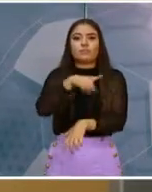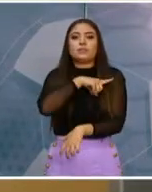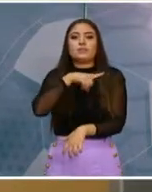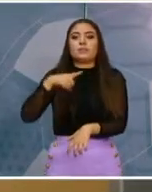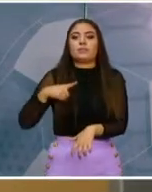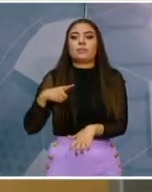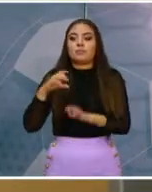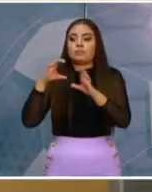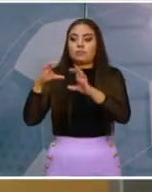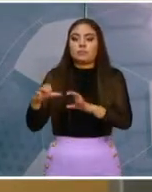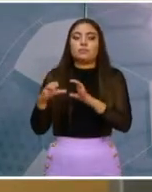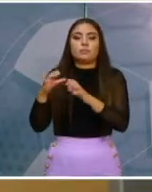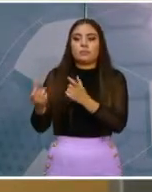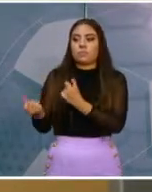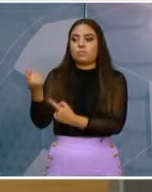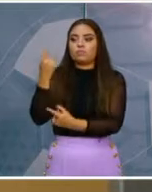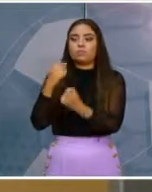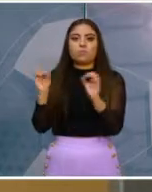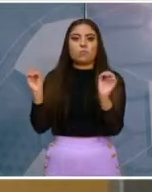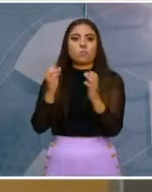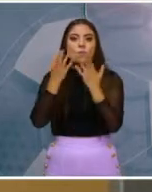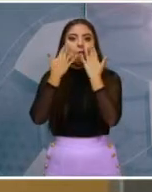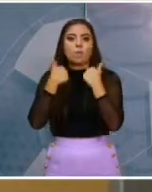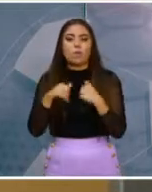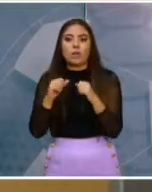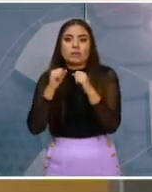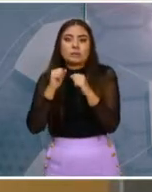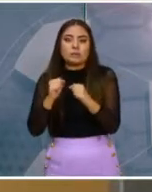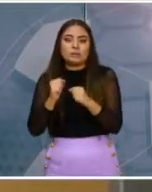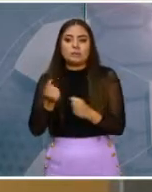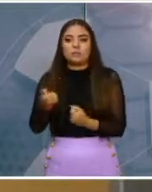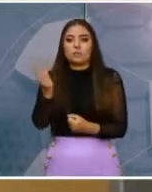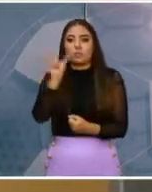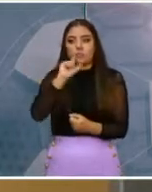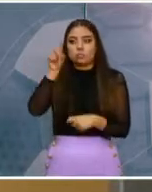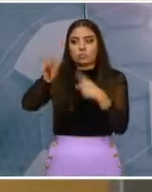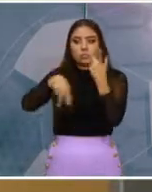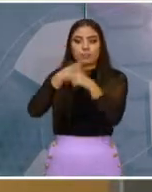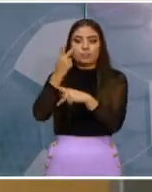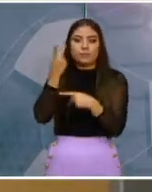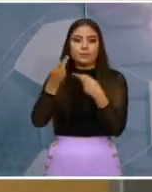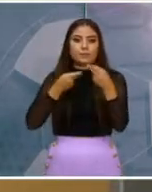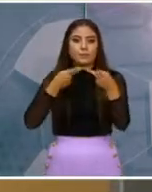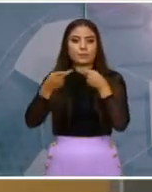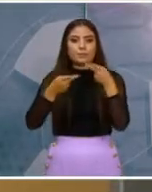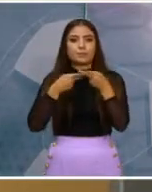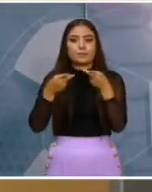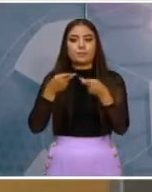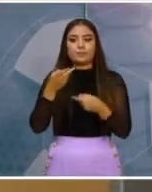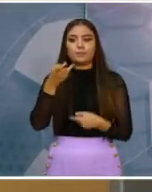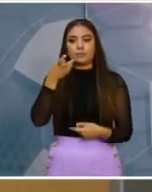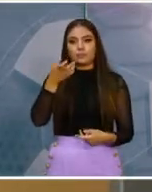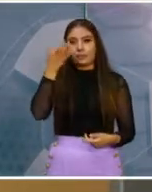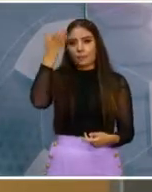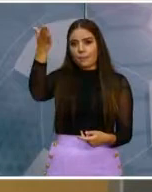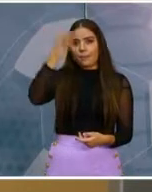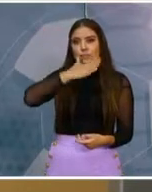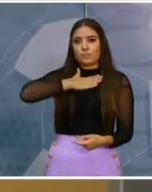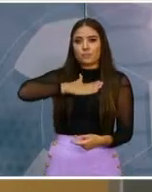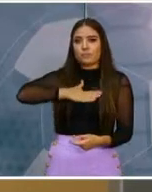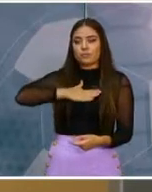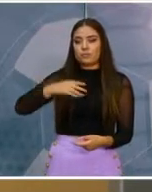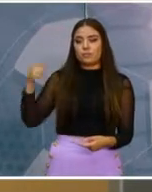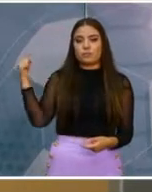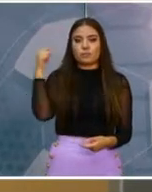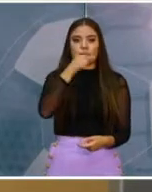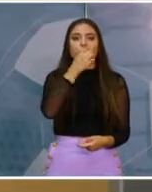viven al prestar servicio social en diferentes comunidades. Al tiempo, pidieron justicia por el asesinato de Eric